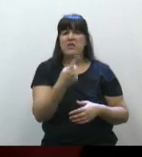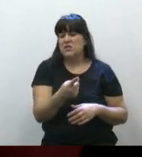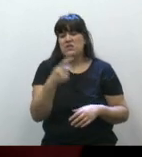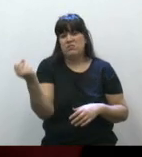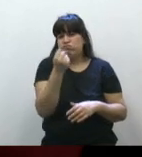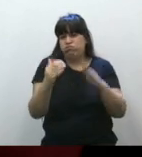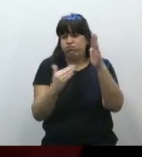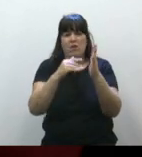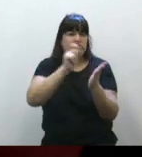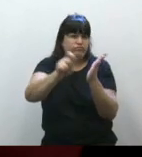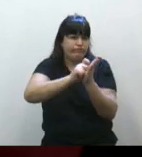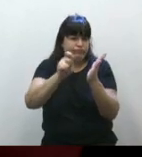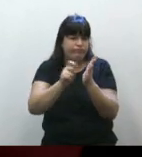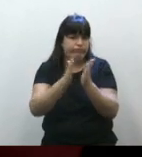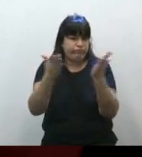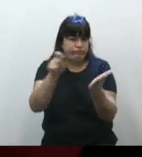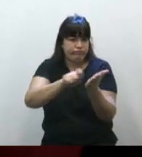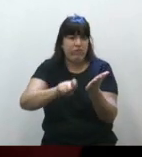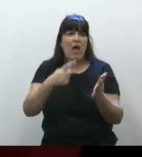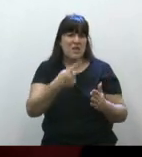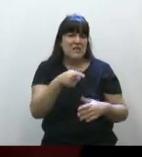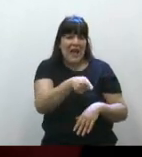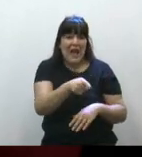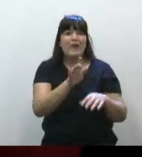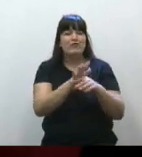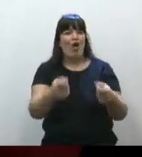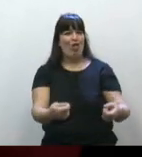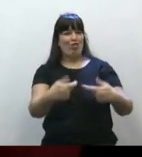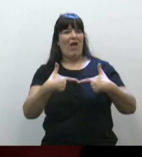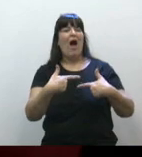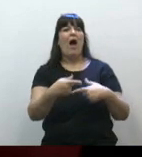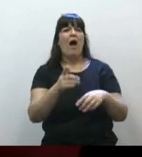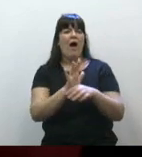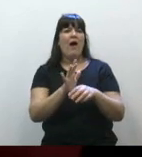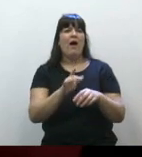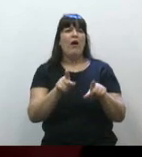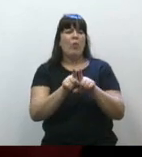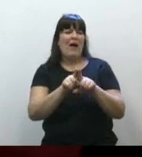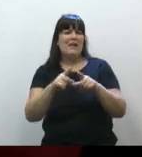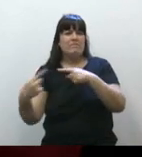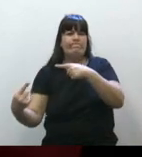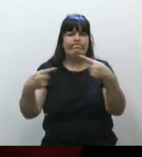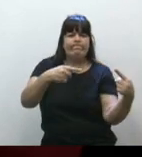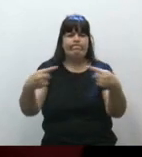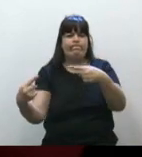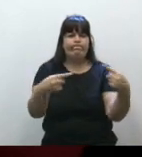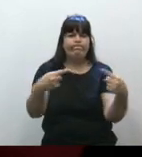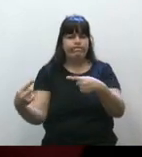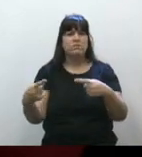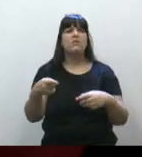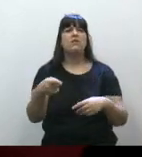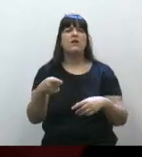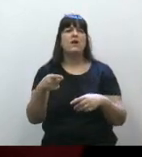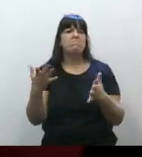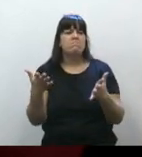donde lógicamente esto abre un conjunto de tensiones en una sociedad que está discutiendo estos nuevos